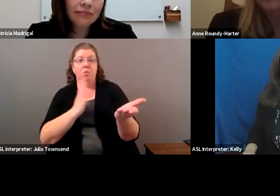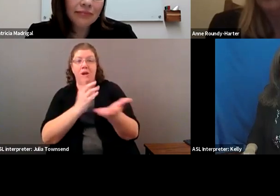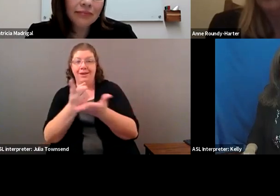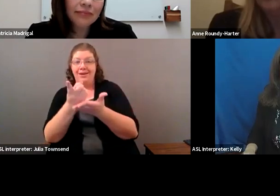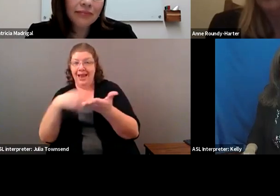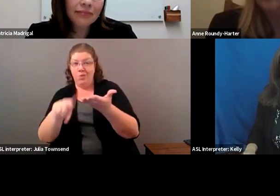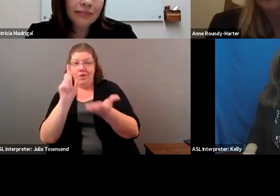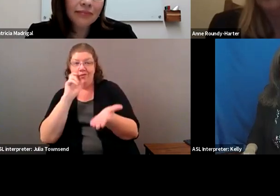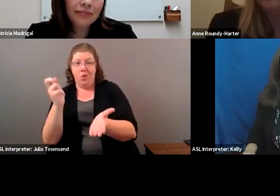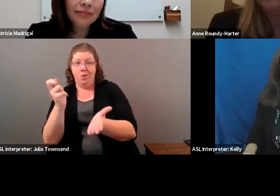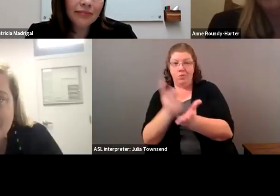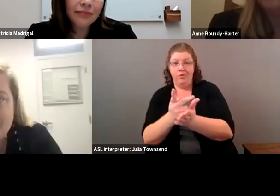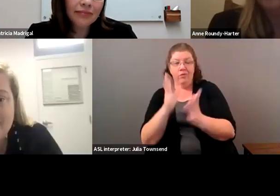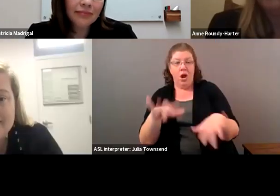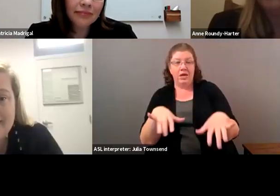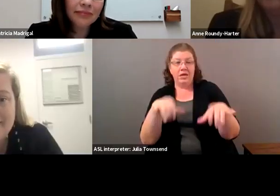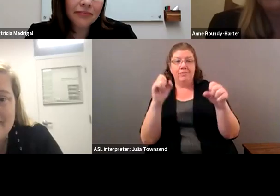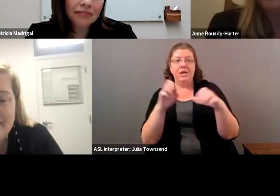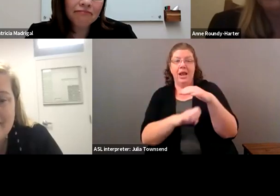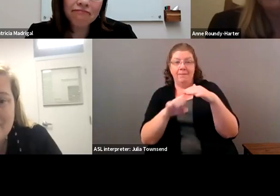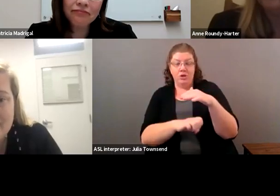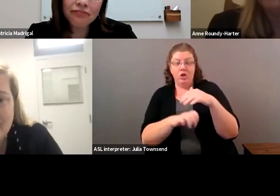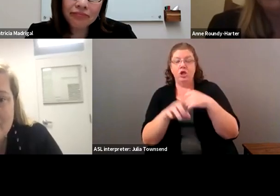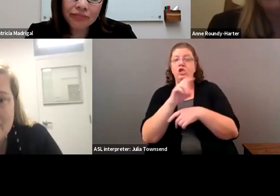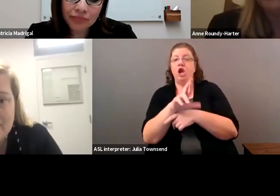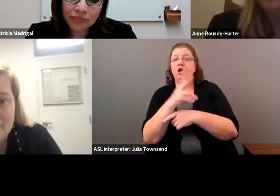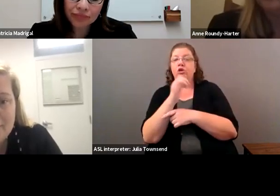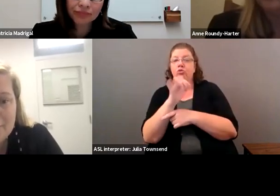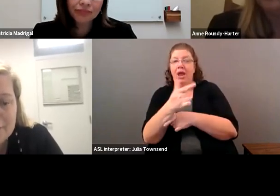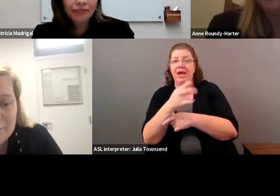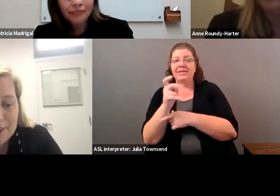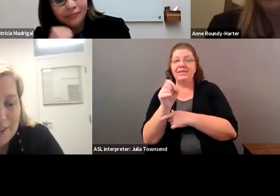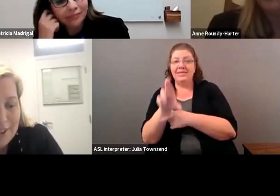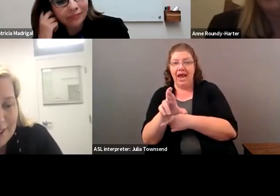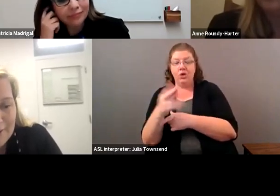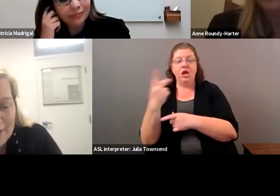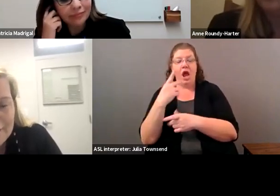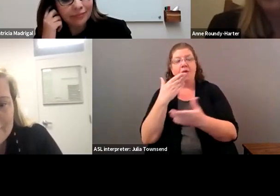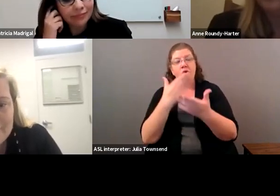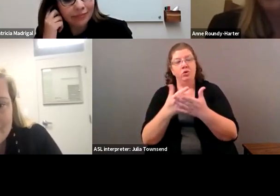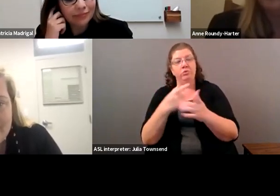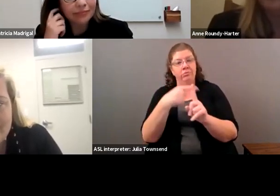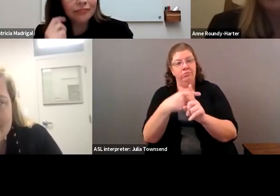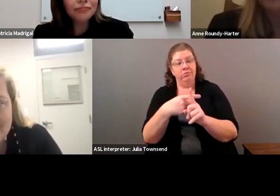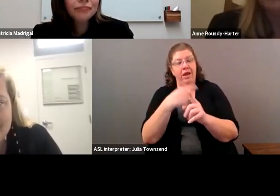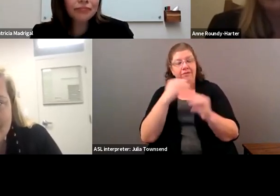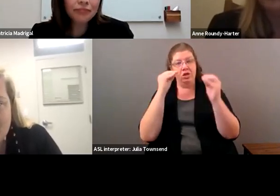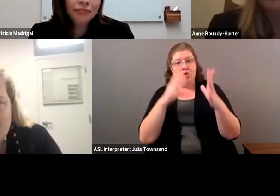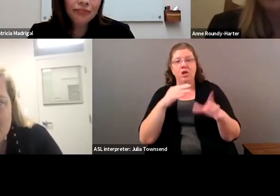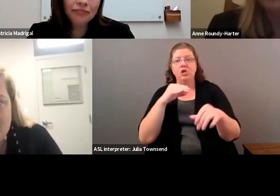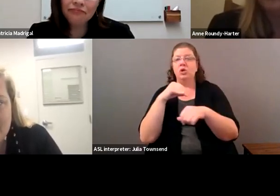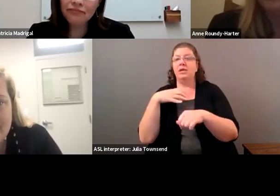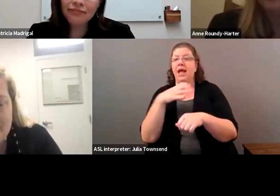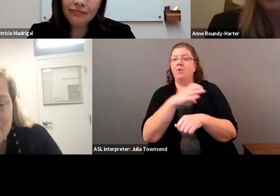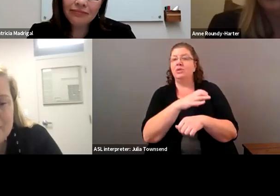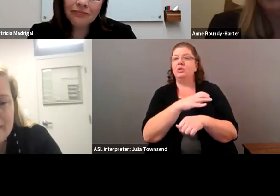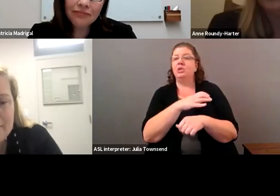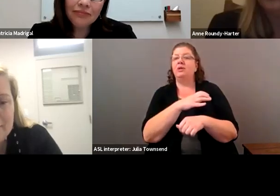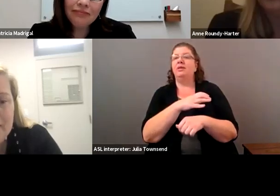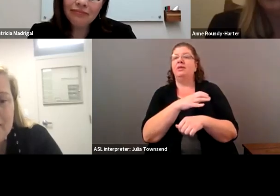para una adopción para escuela primaria doctor eric snyder y yo estamos muy contentos de que tenemos a los consejeros